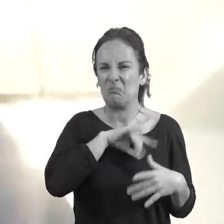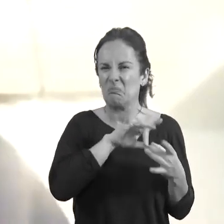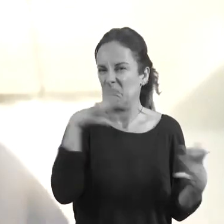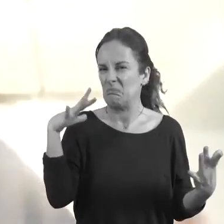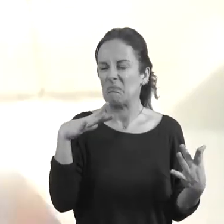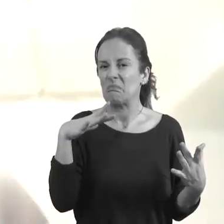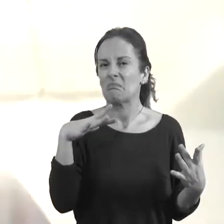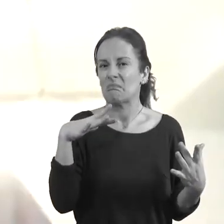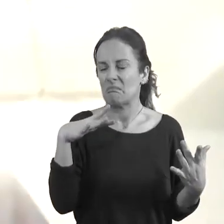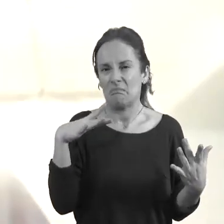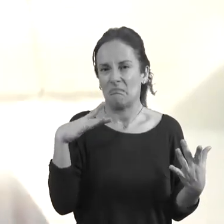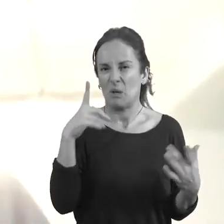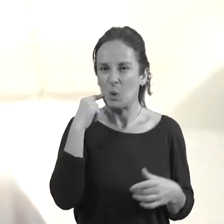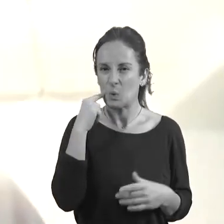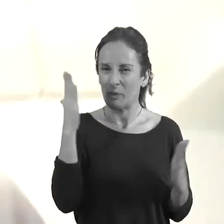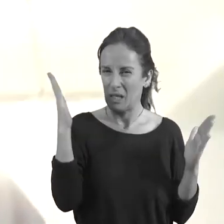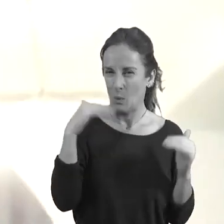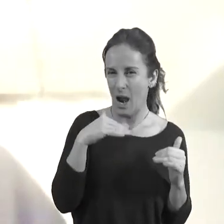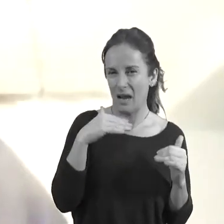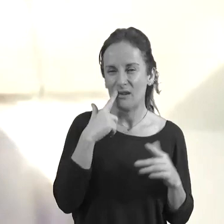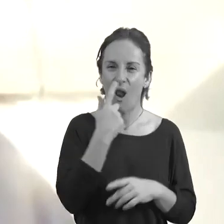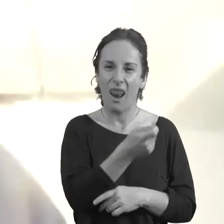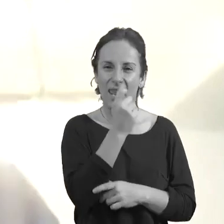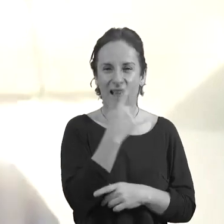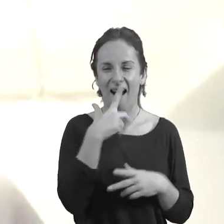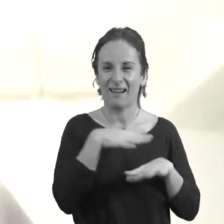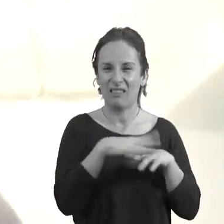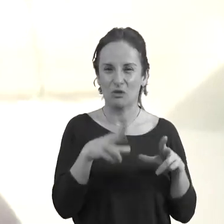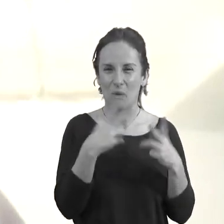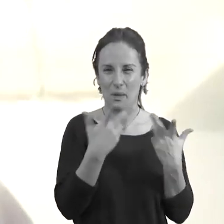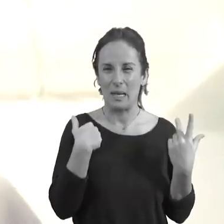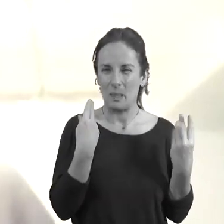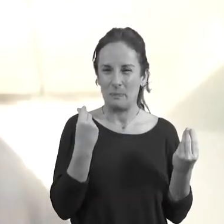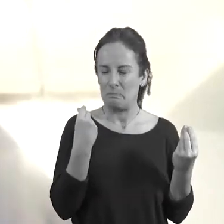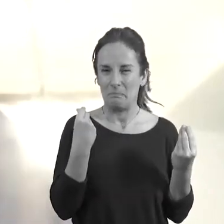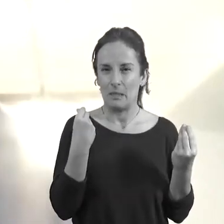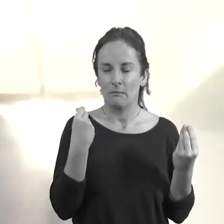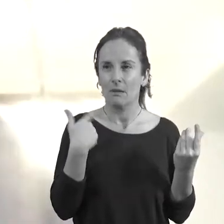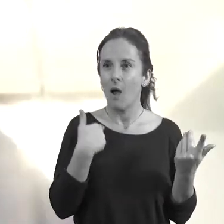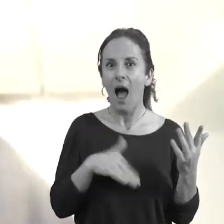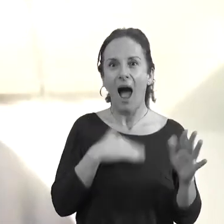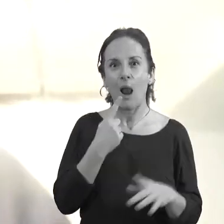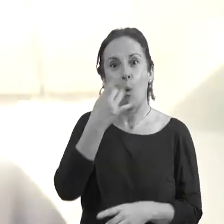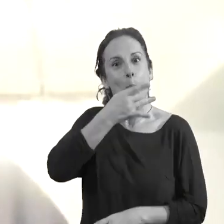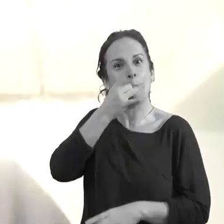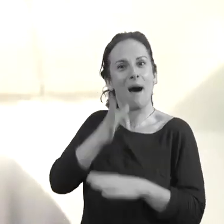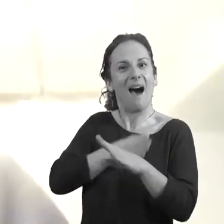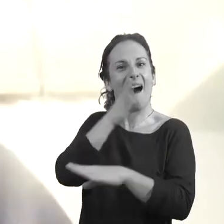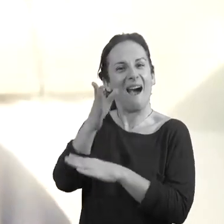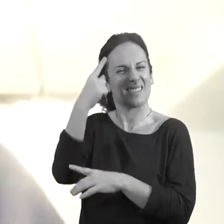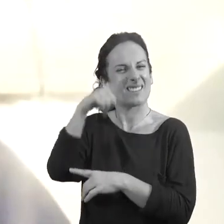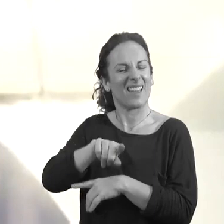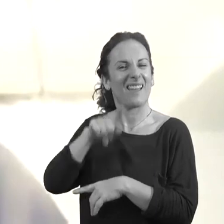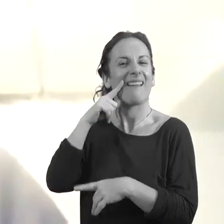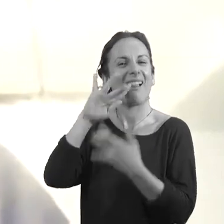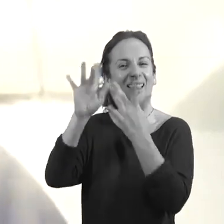criado, no nos hemos educado, ¿no?, en eso de ligar por redes sociales y no tenemos un triste bar en el que podamos